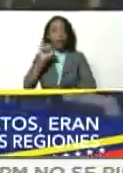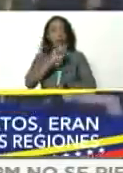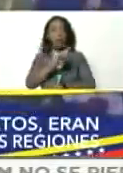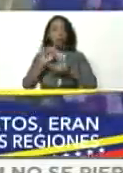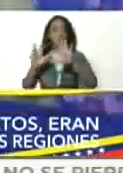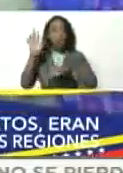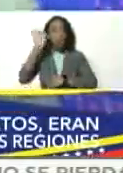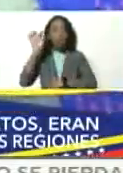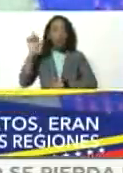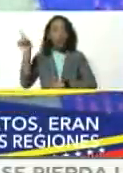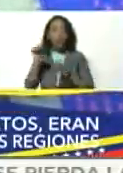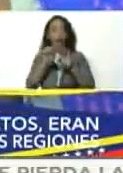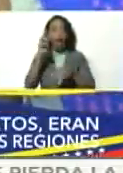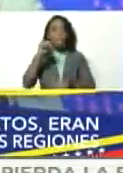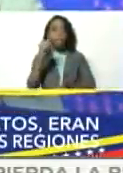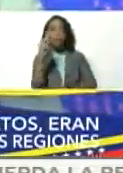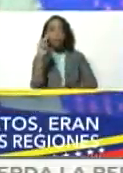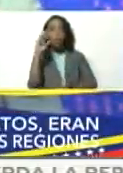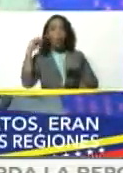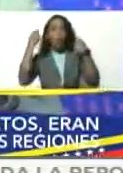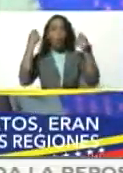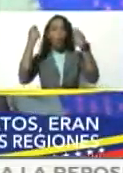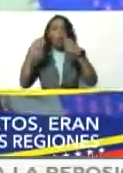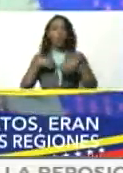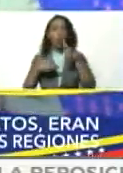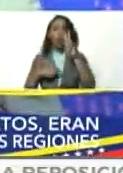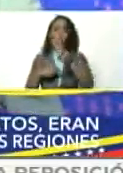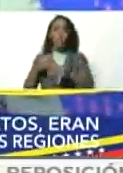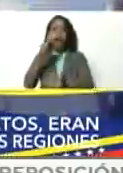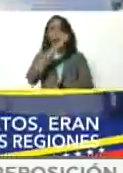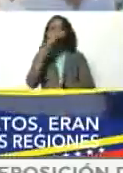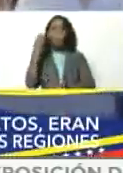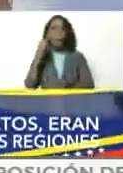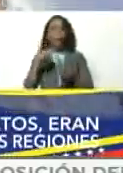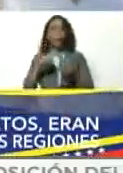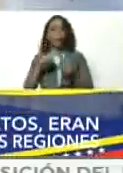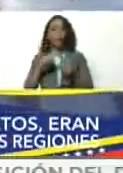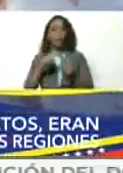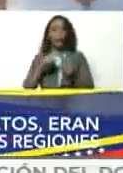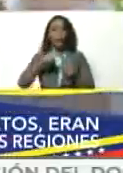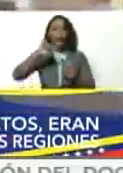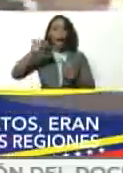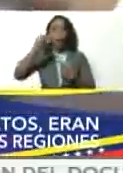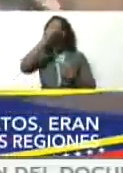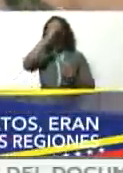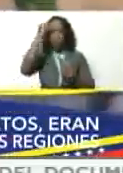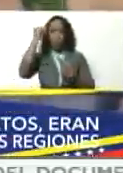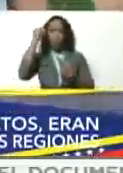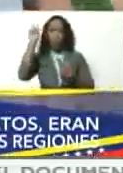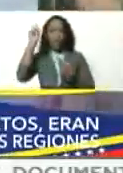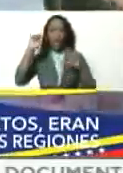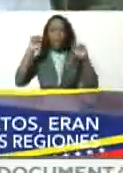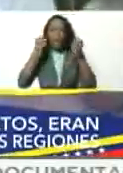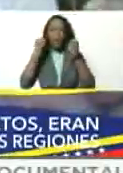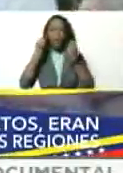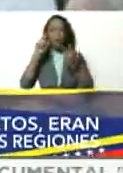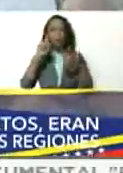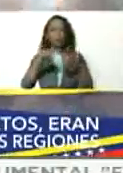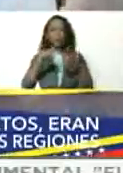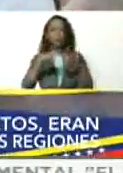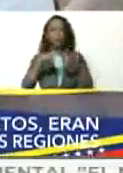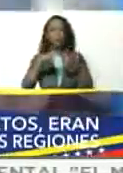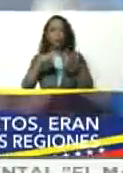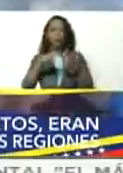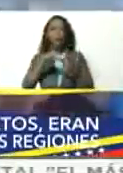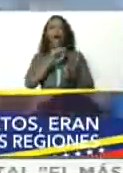MUT se lanzó a hacer campaña por todo el país. Yo vi a Capriles Radosky, a Julio Borges desde Bogotá, a